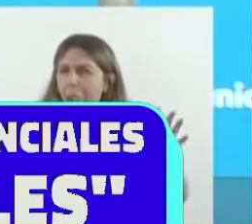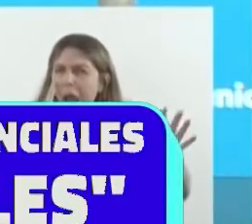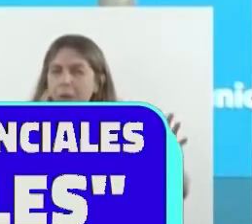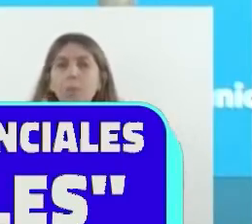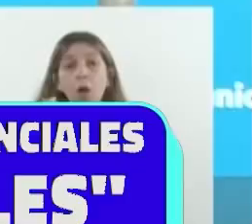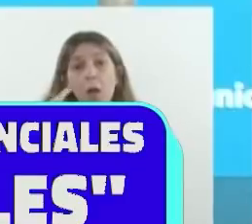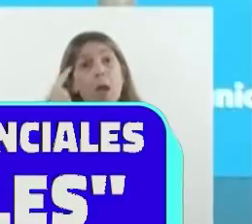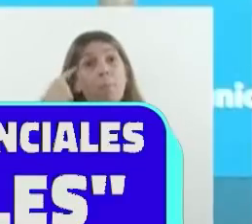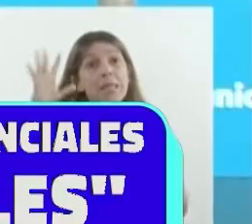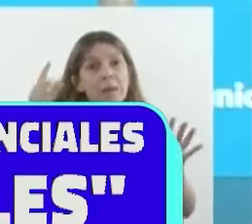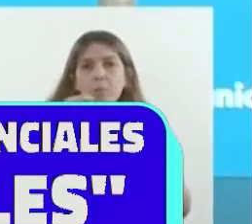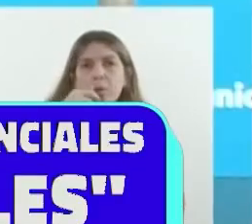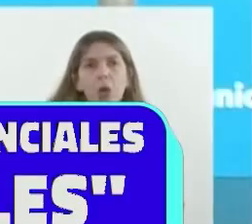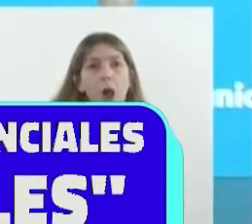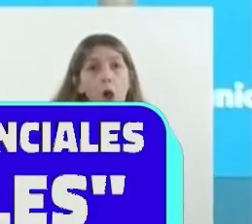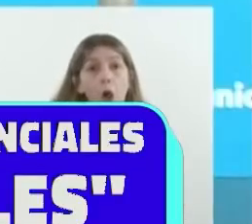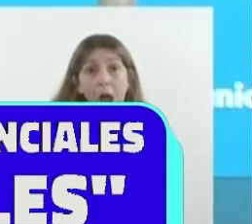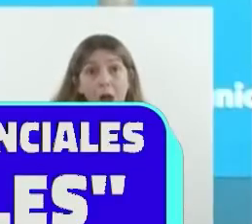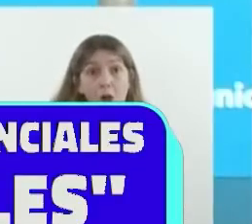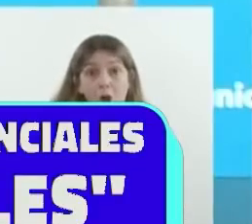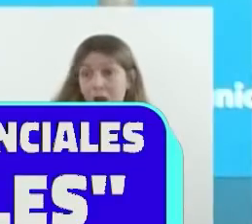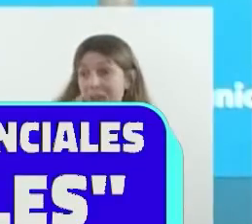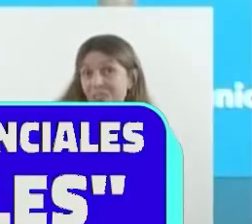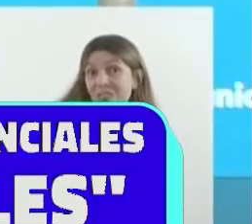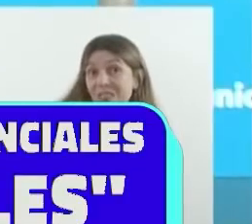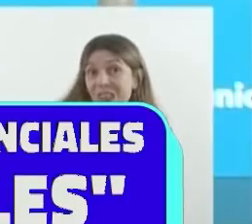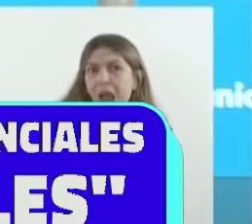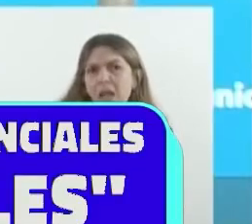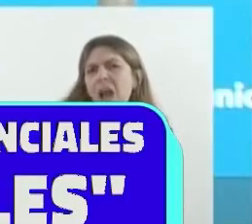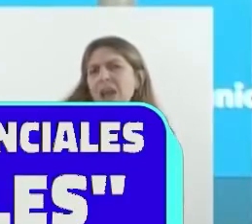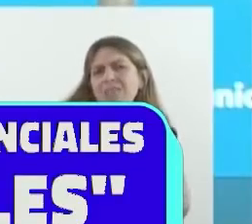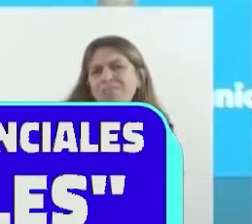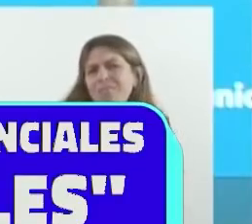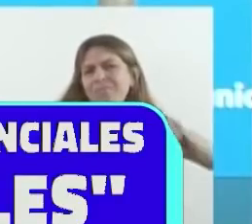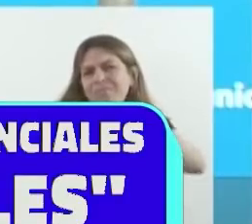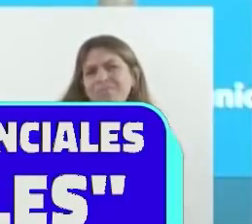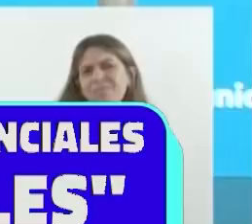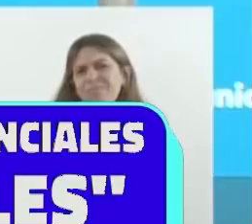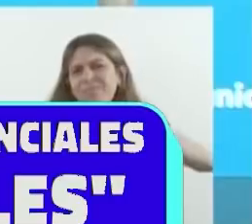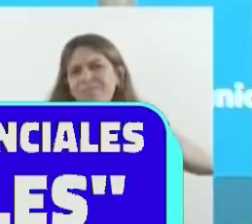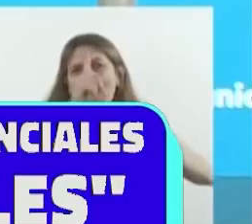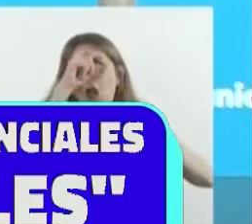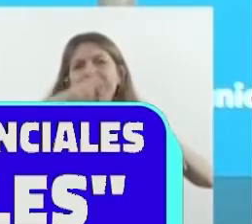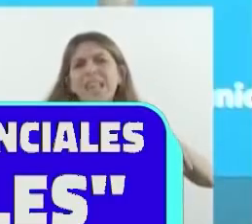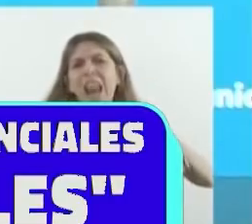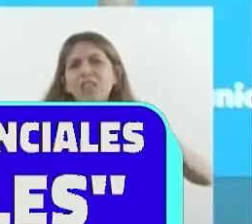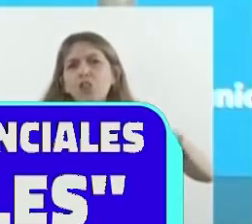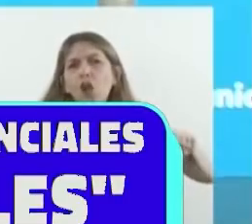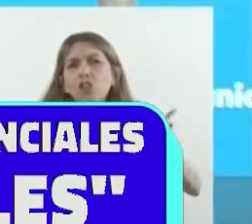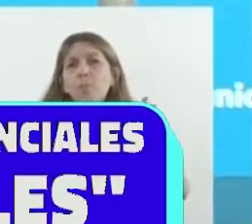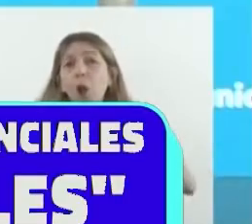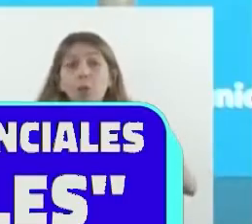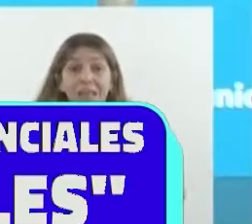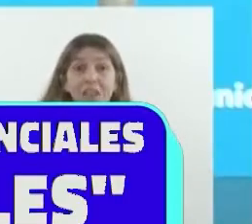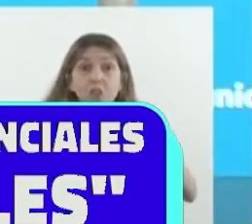hoy en día hay una derivación permanente a sanatorios y hospitales de la provincia de Buenos Aires, porque el sistema en la